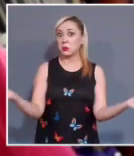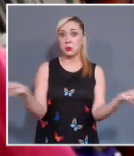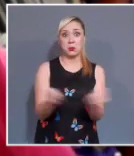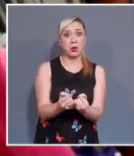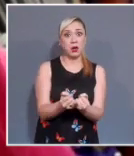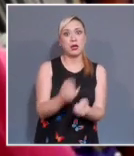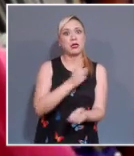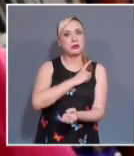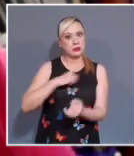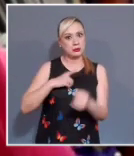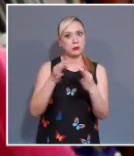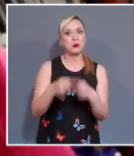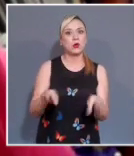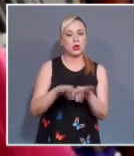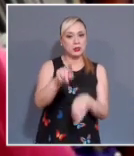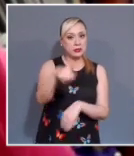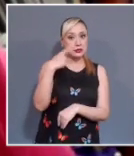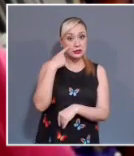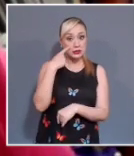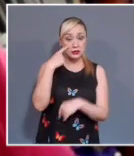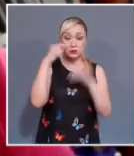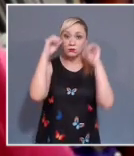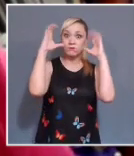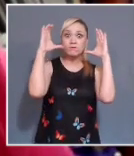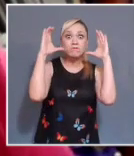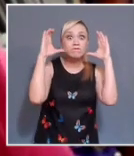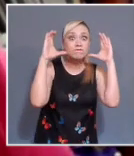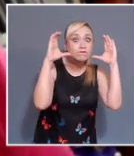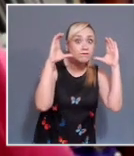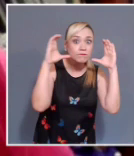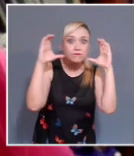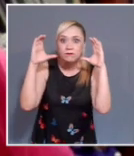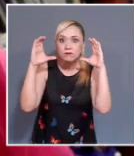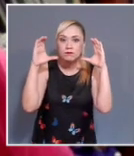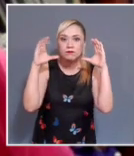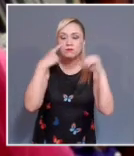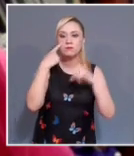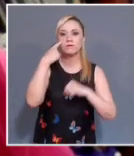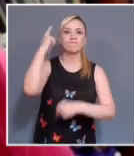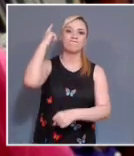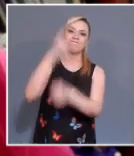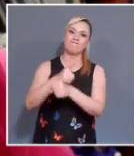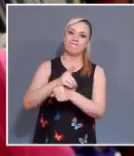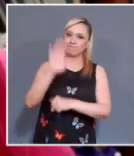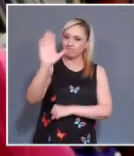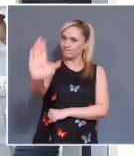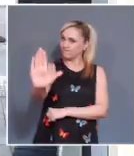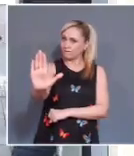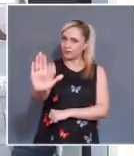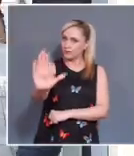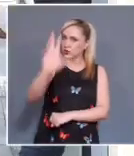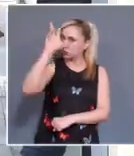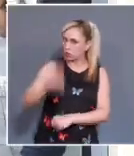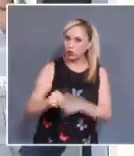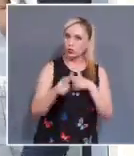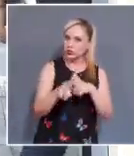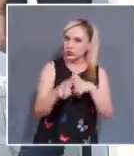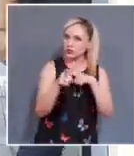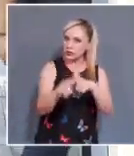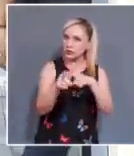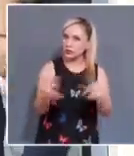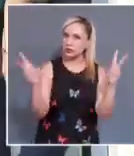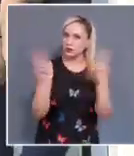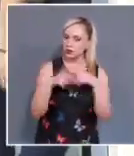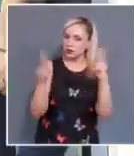muy bien prendidos nuestros focos rojos, digo yo, para efecto de frenar esta violencia. Mencionaron que actualmente